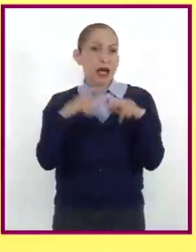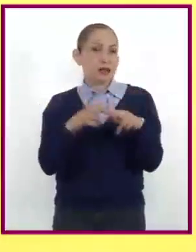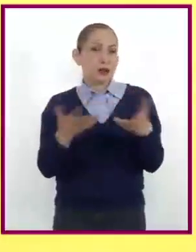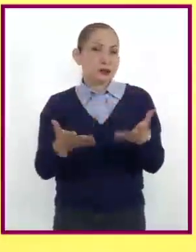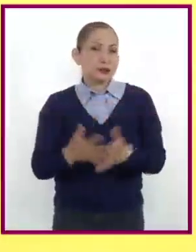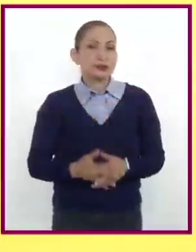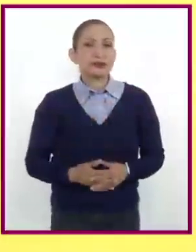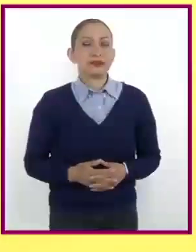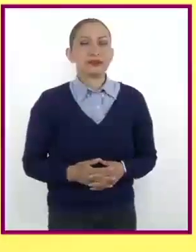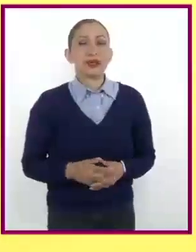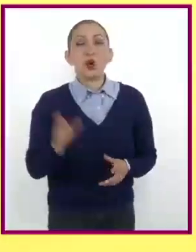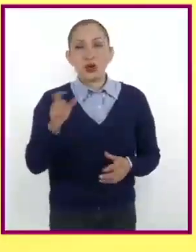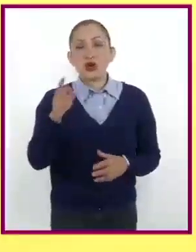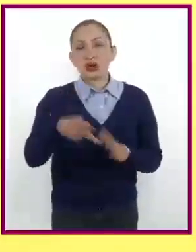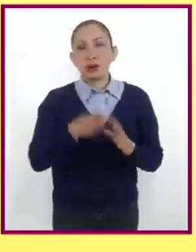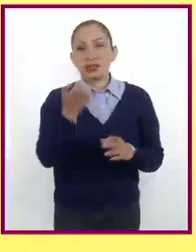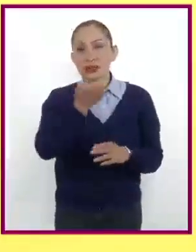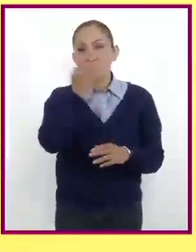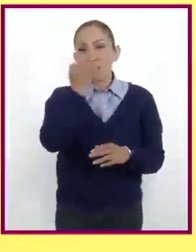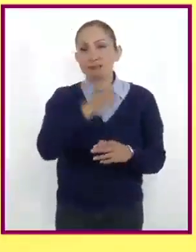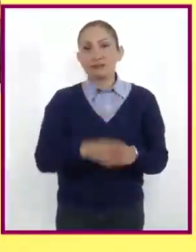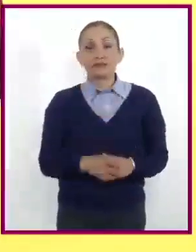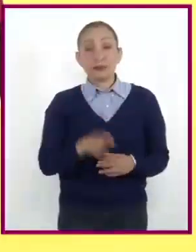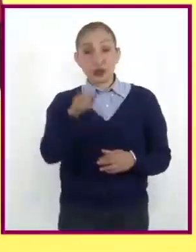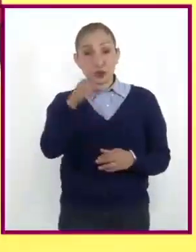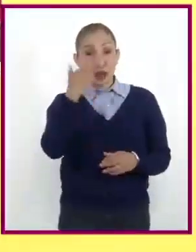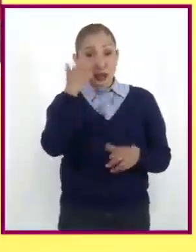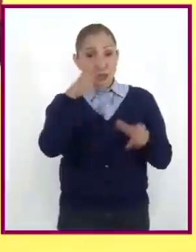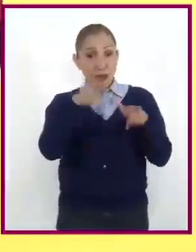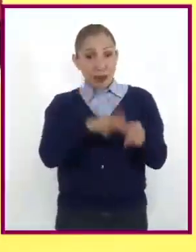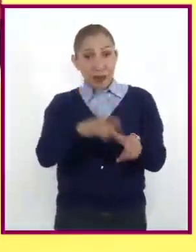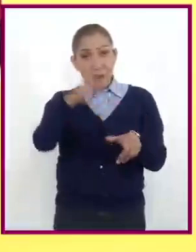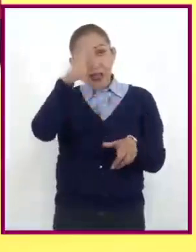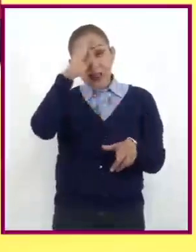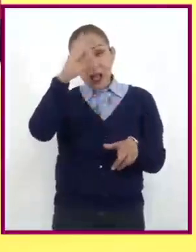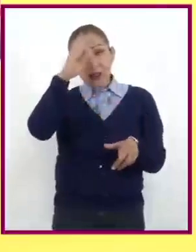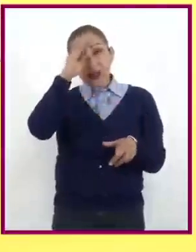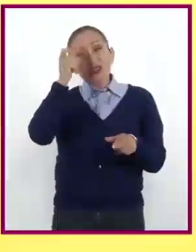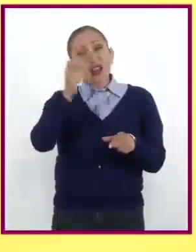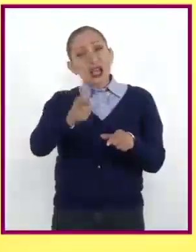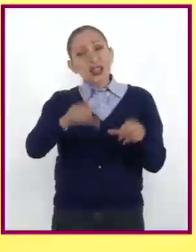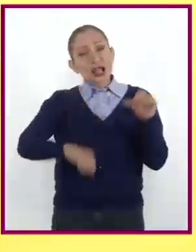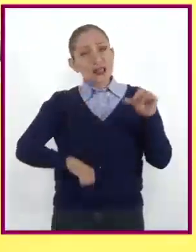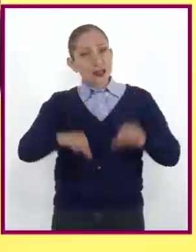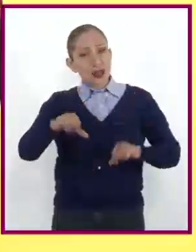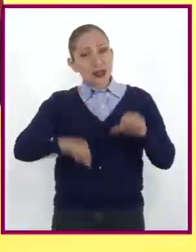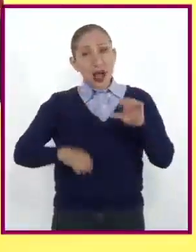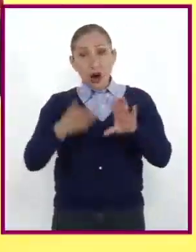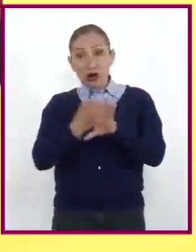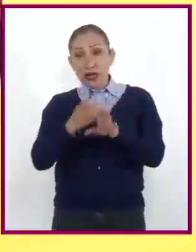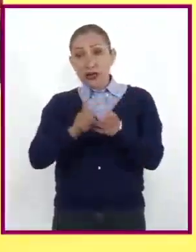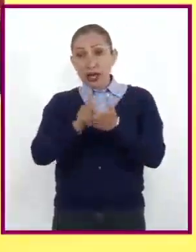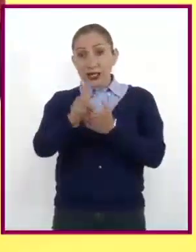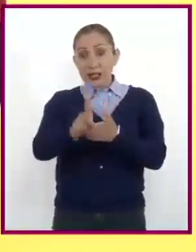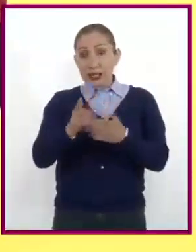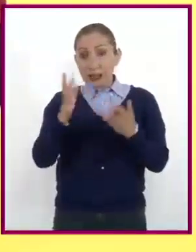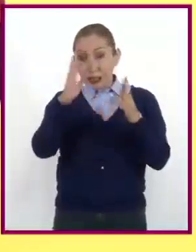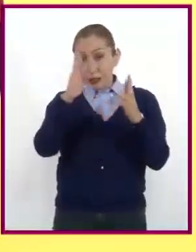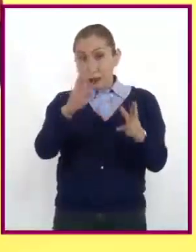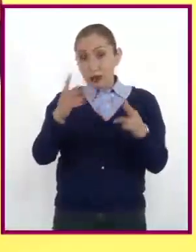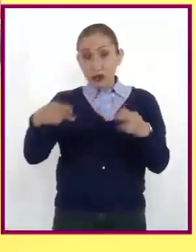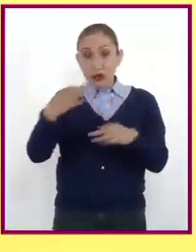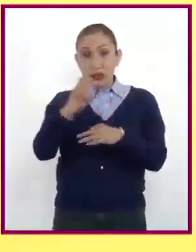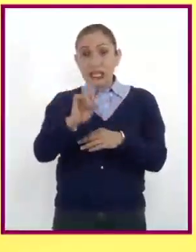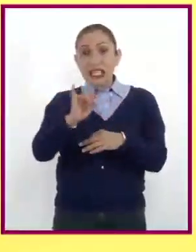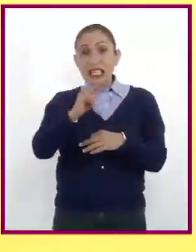y docentes cuando regresen a la escuela. Si desean continuar reflexionando acerca de las acciones contra los derechos y dignidad de las